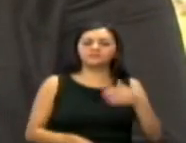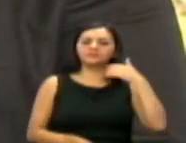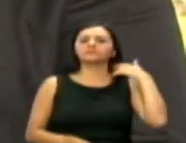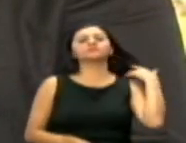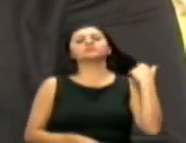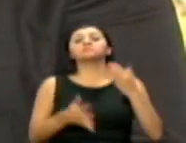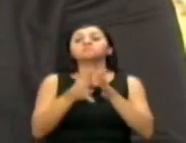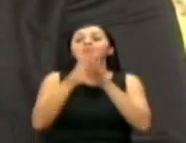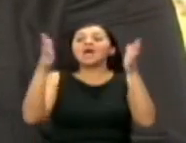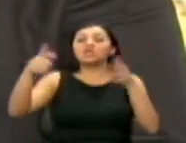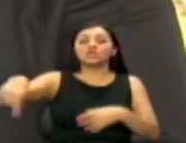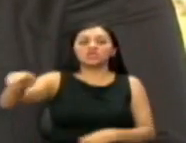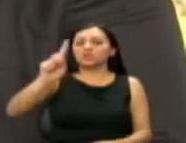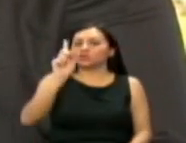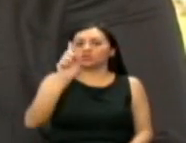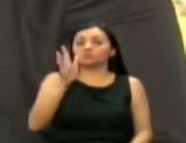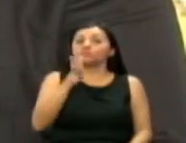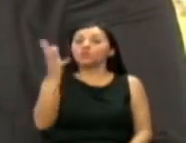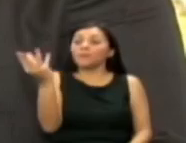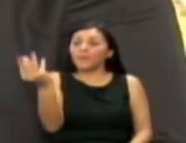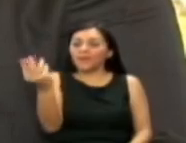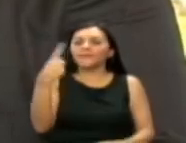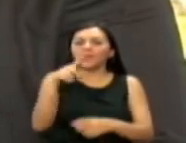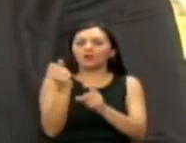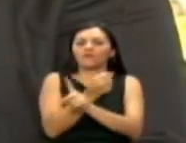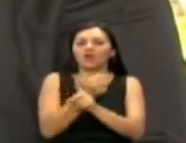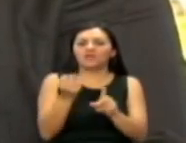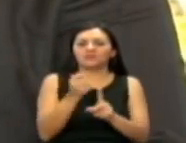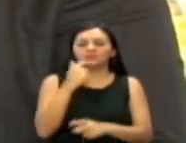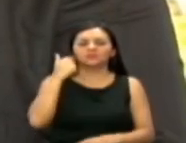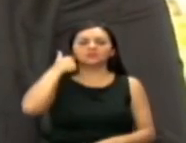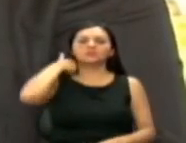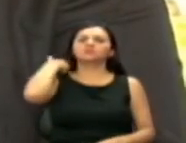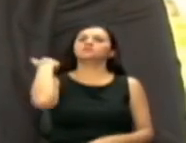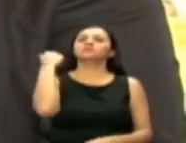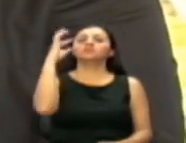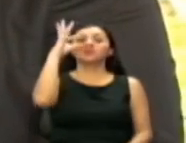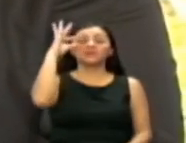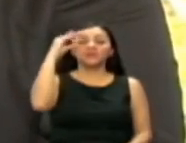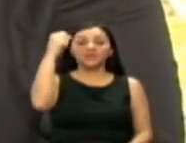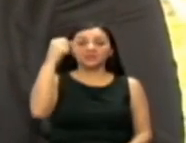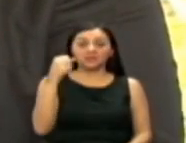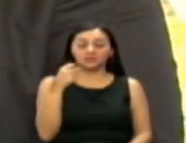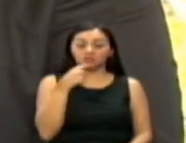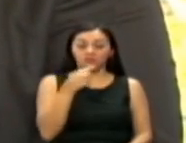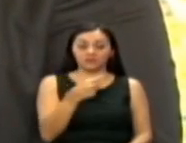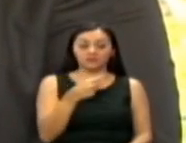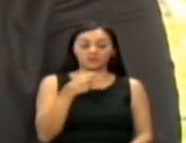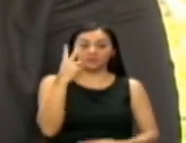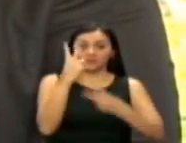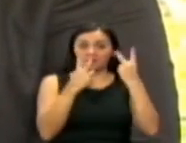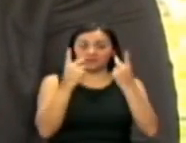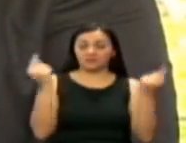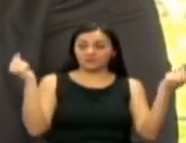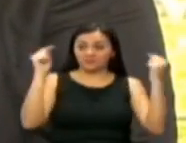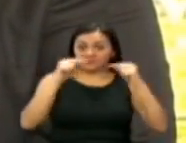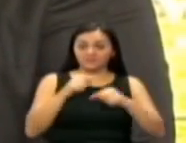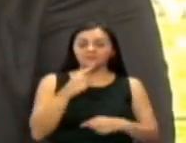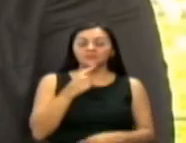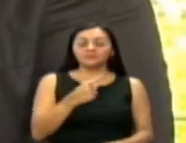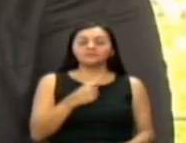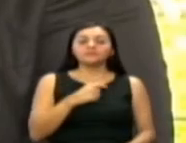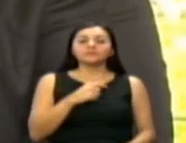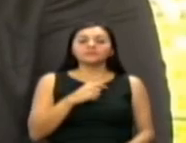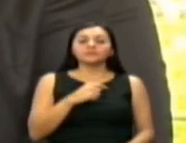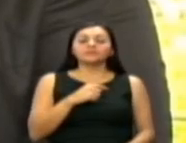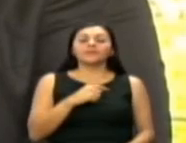que son mayoría, son muy violentos, muy agresivos. Lo trató con su santidad el Papa Francisco en su visita, tomando en cuenta que hace muy poco tiempo él